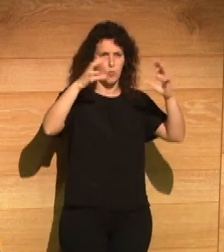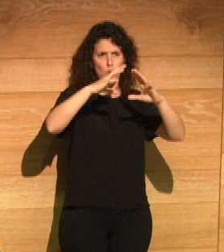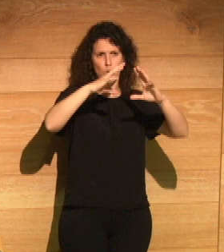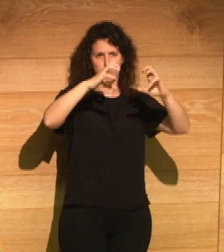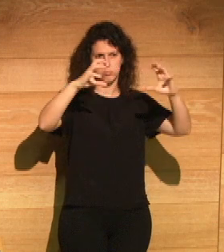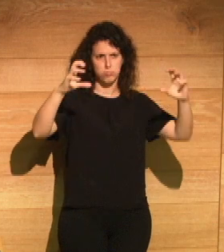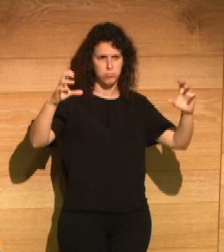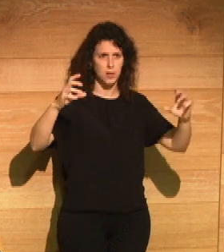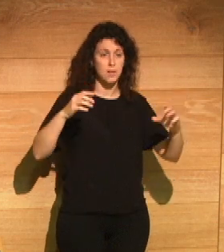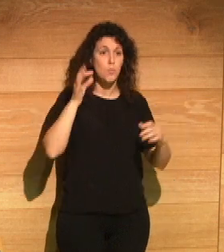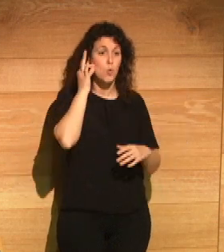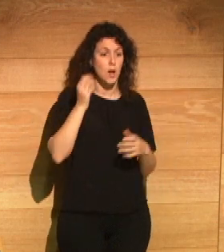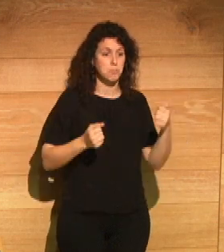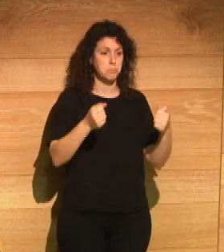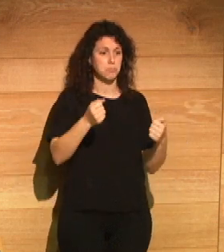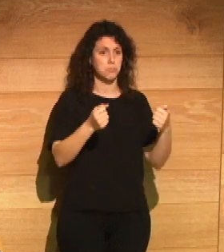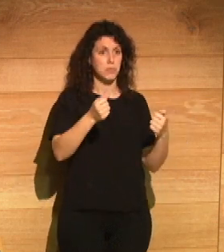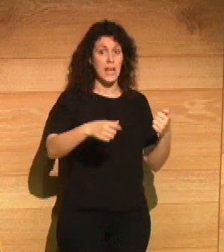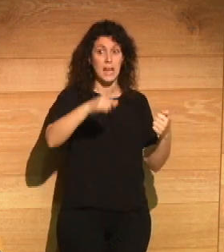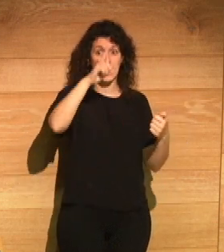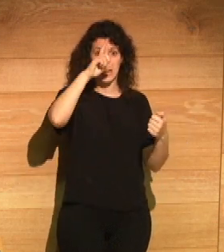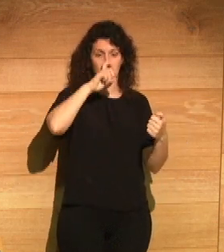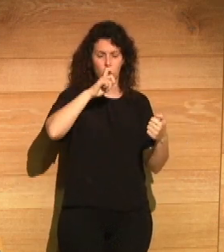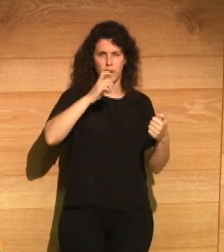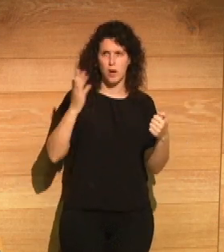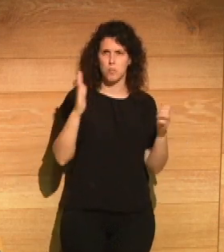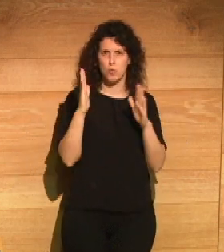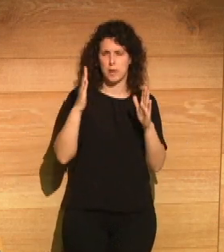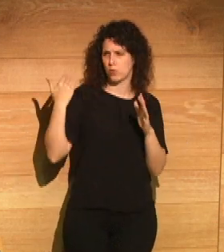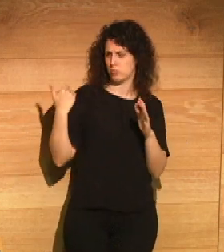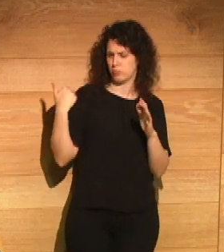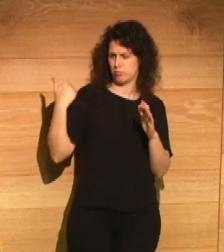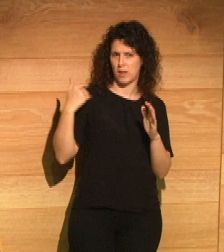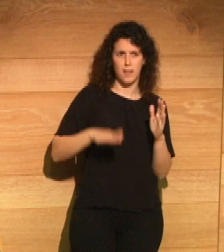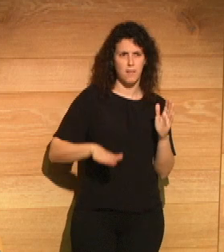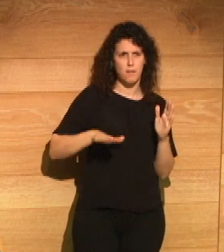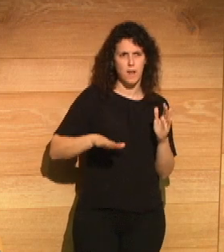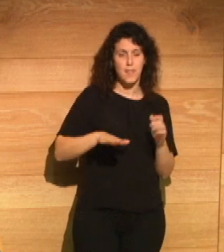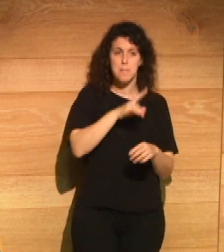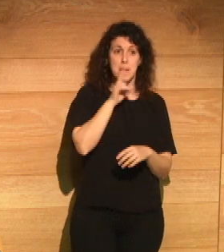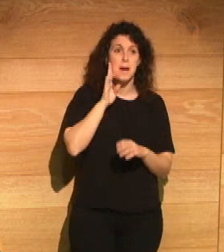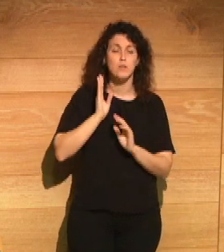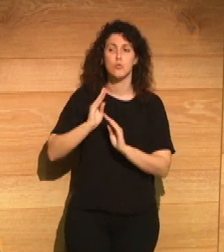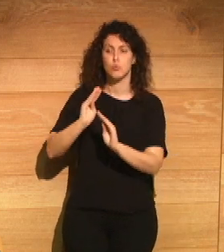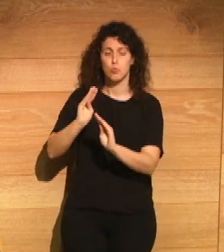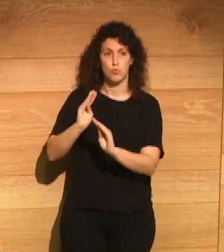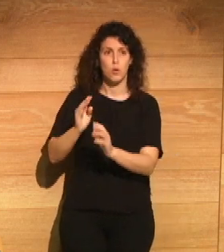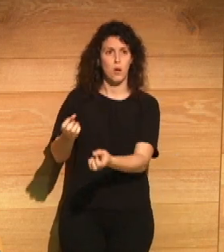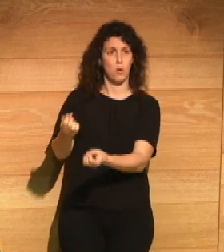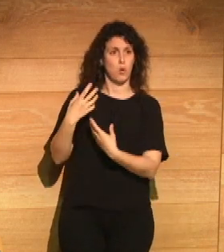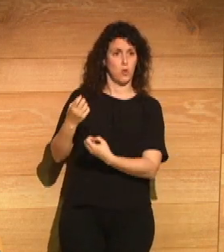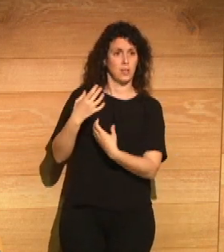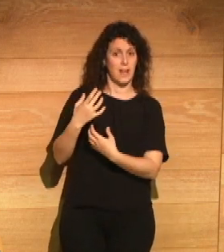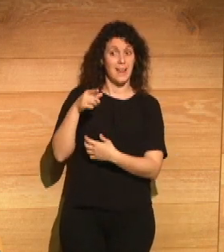mujer iba manejando por esa carretera y recordaba que en su infancia su mamá le había contado que en esa carretera